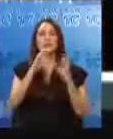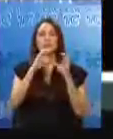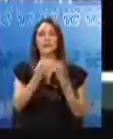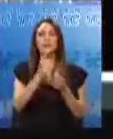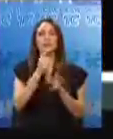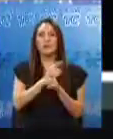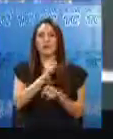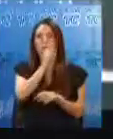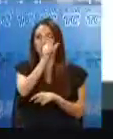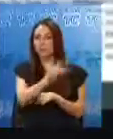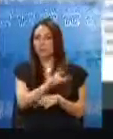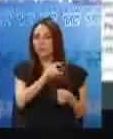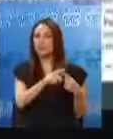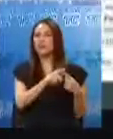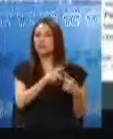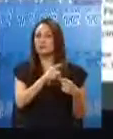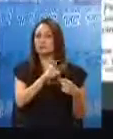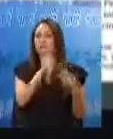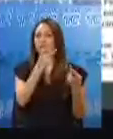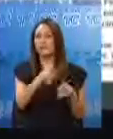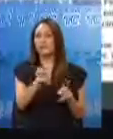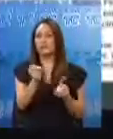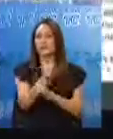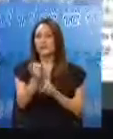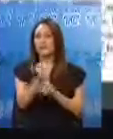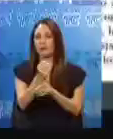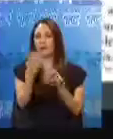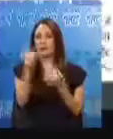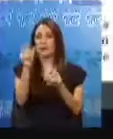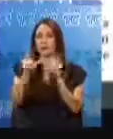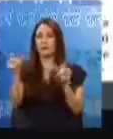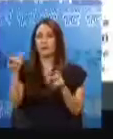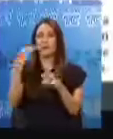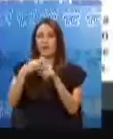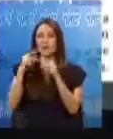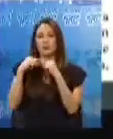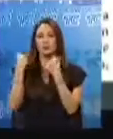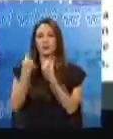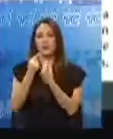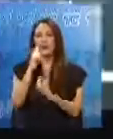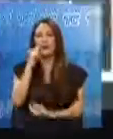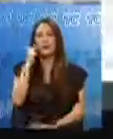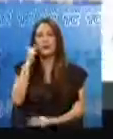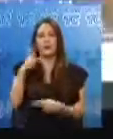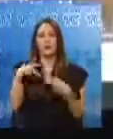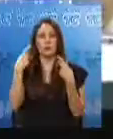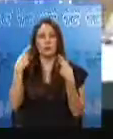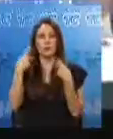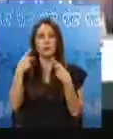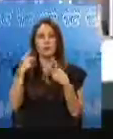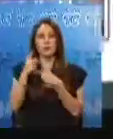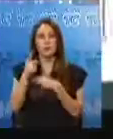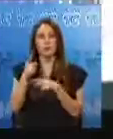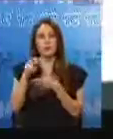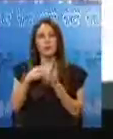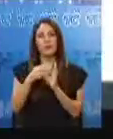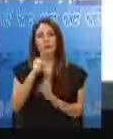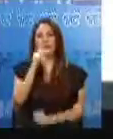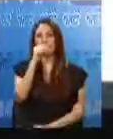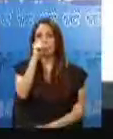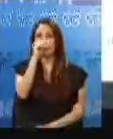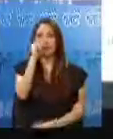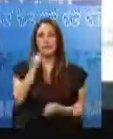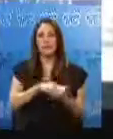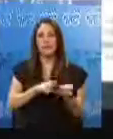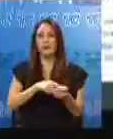como una de las personas que participaron en los actos de tortura que sufrieron los ex integrantes del Faro Vive Carajo. También aparece como representante legal de los